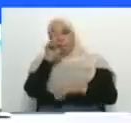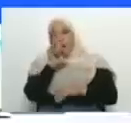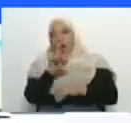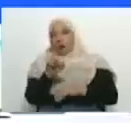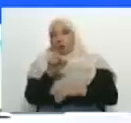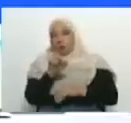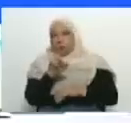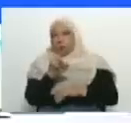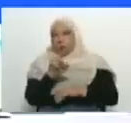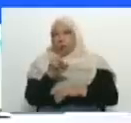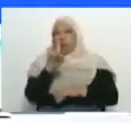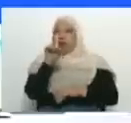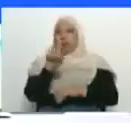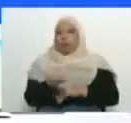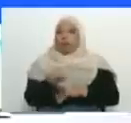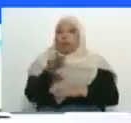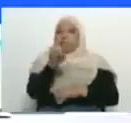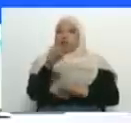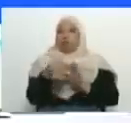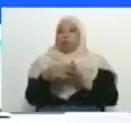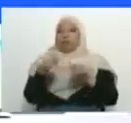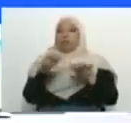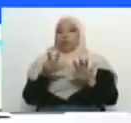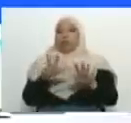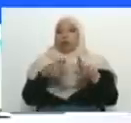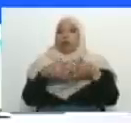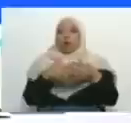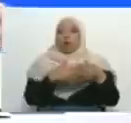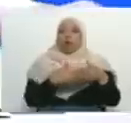una corte en el estado de Delaware, en los Estados Unidos,